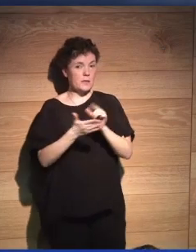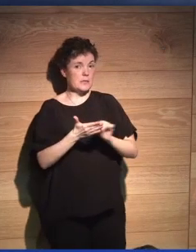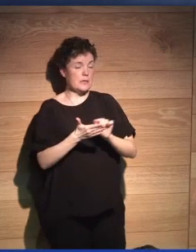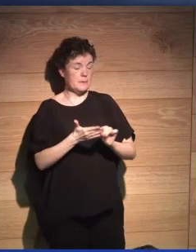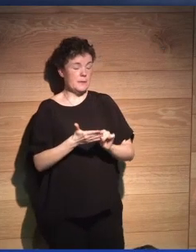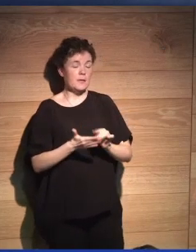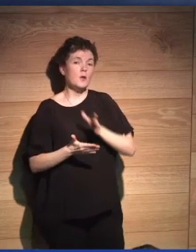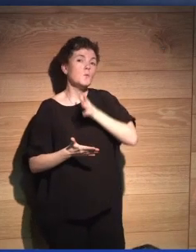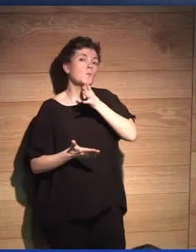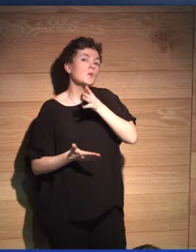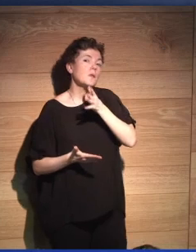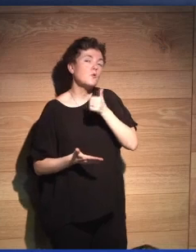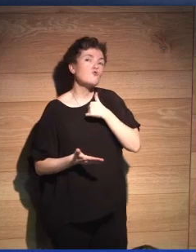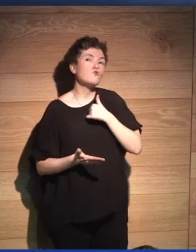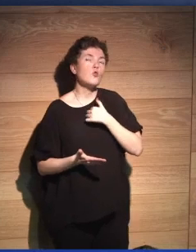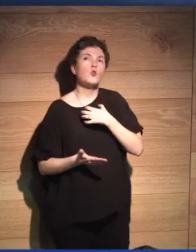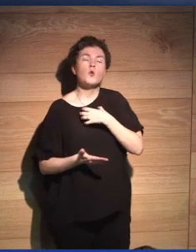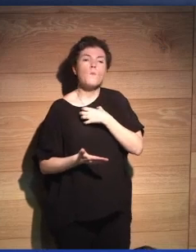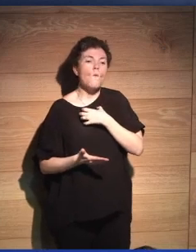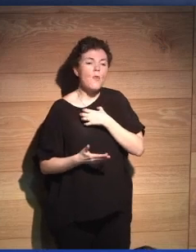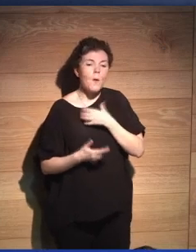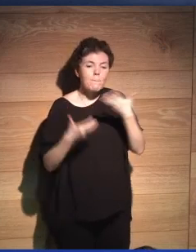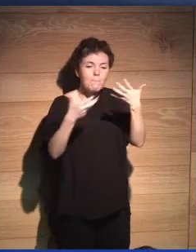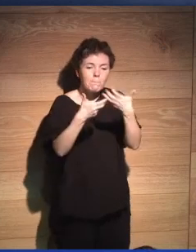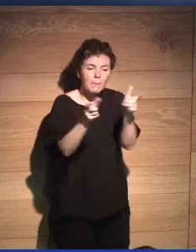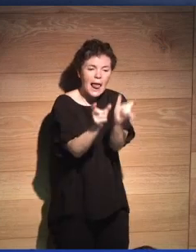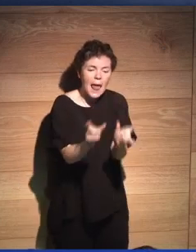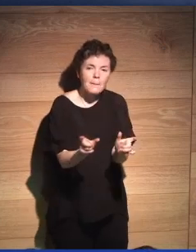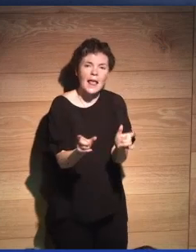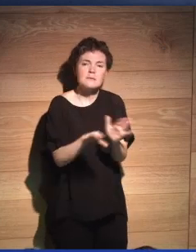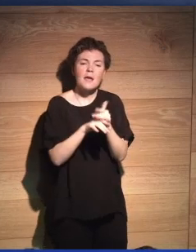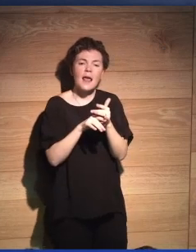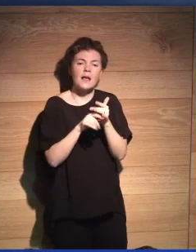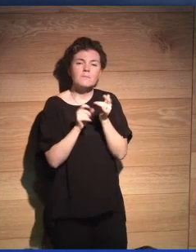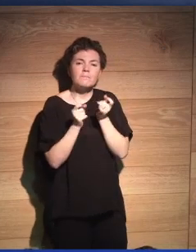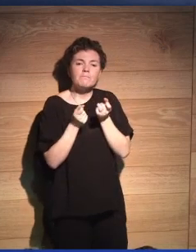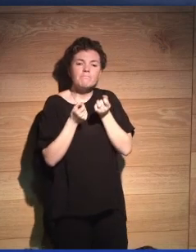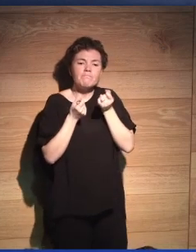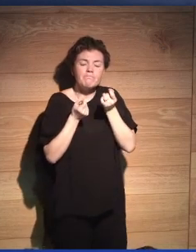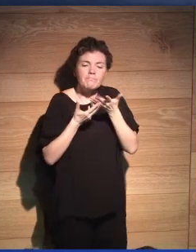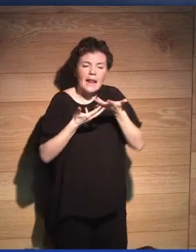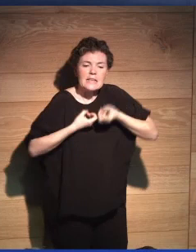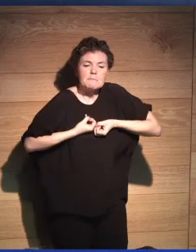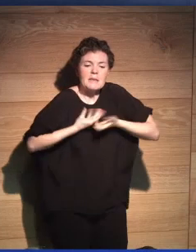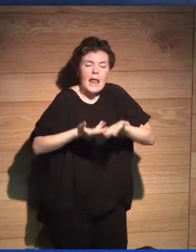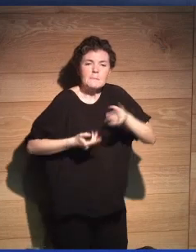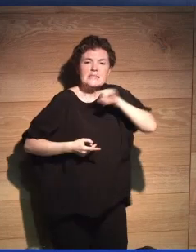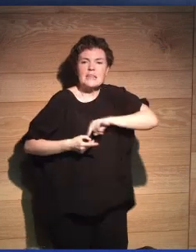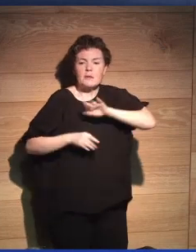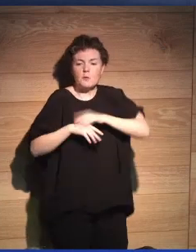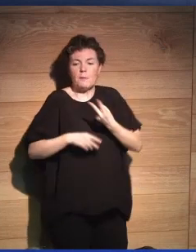Renier, porque no podía encontrar palabras para expresar mis sentimientos hacia